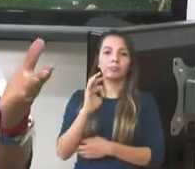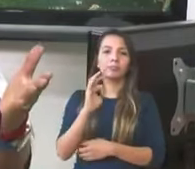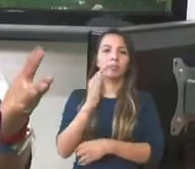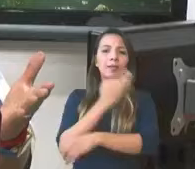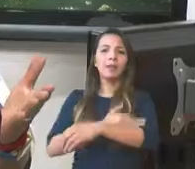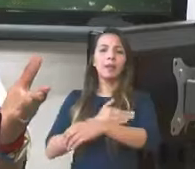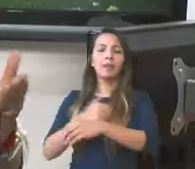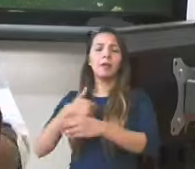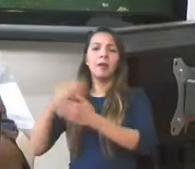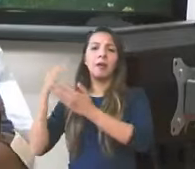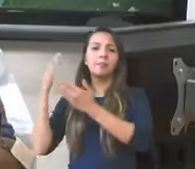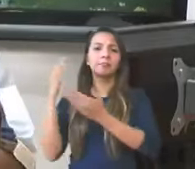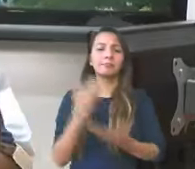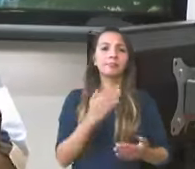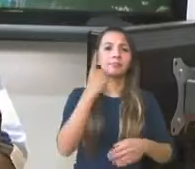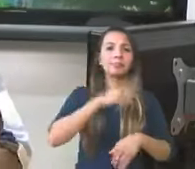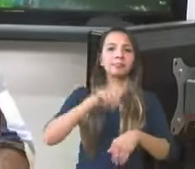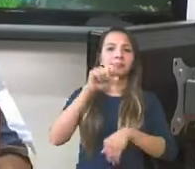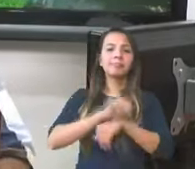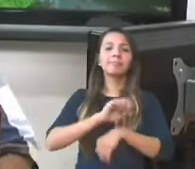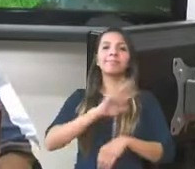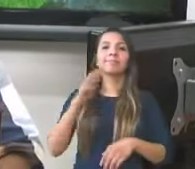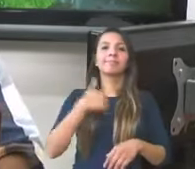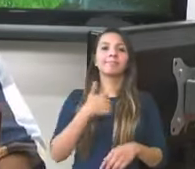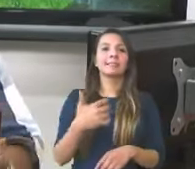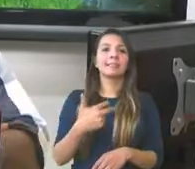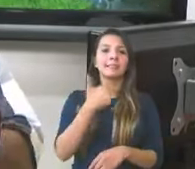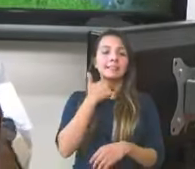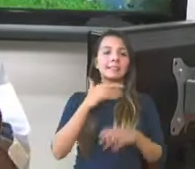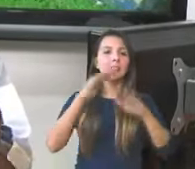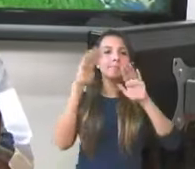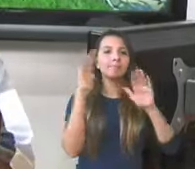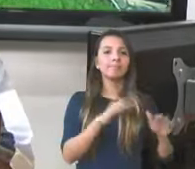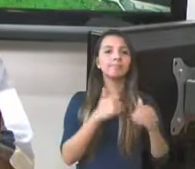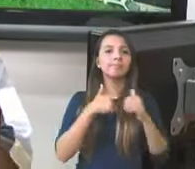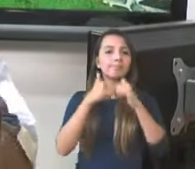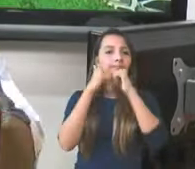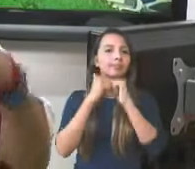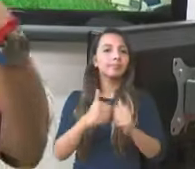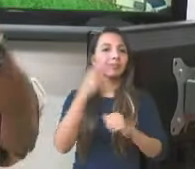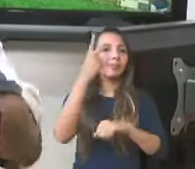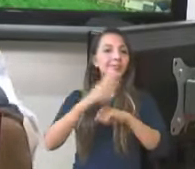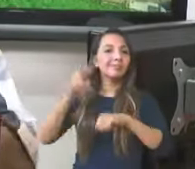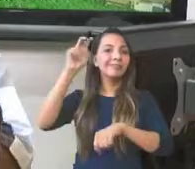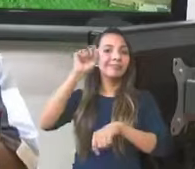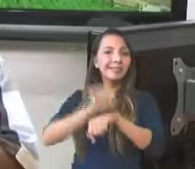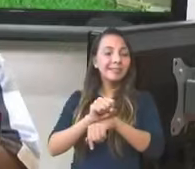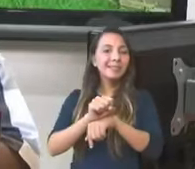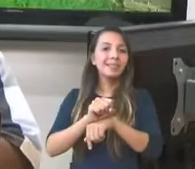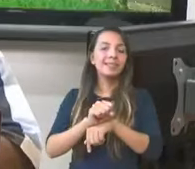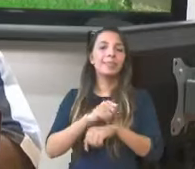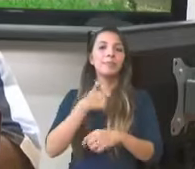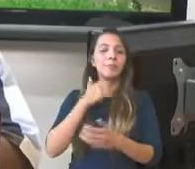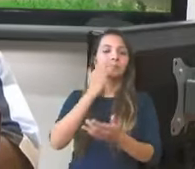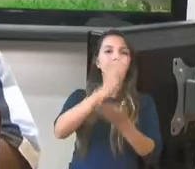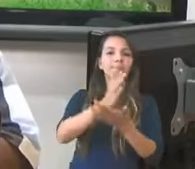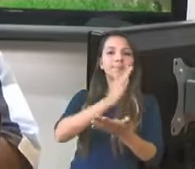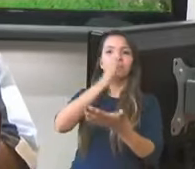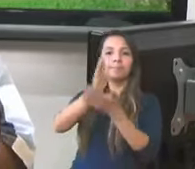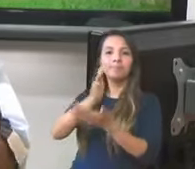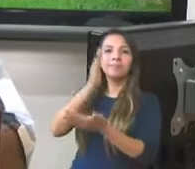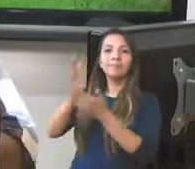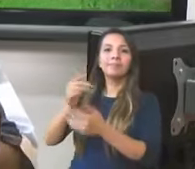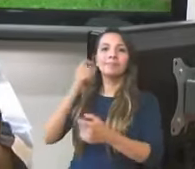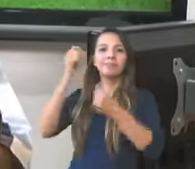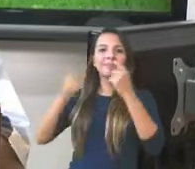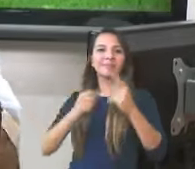por una semana, y pues me tuve que quedar dos semanas. Estuve yendo a los lugares donde se presentaron la caída de